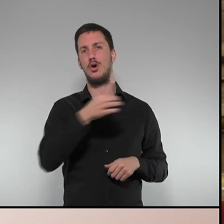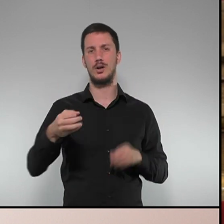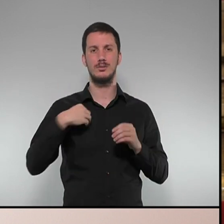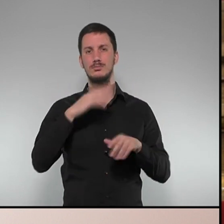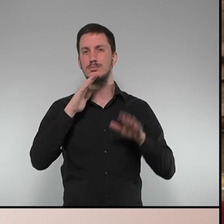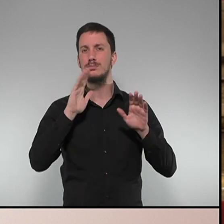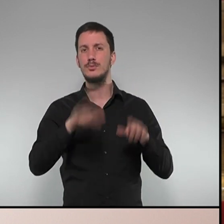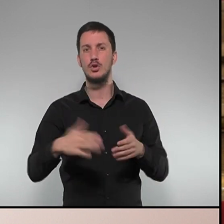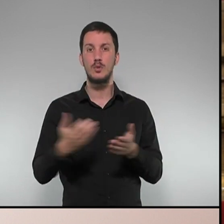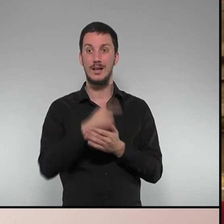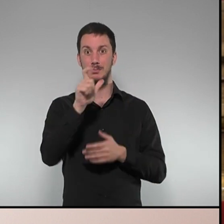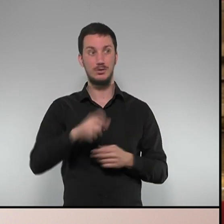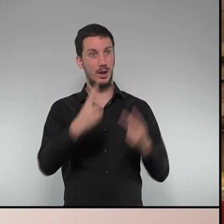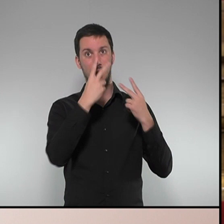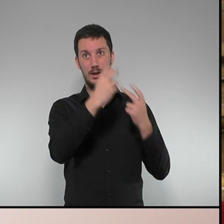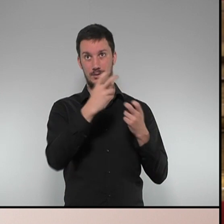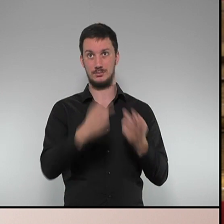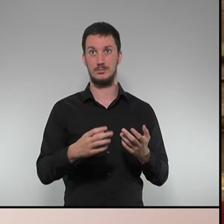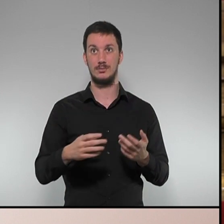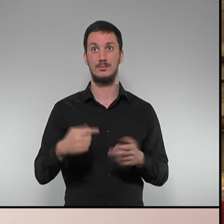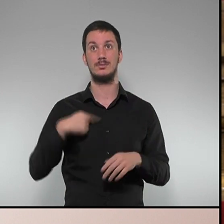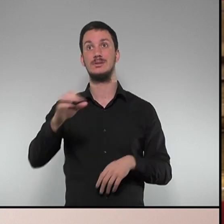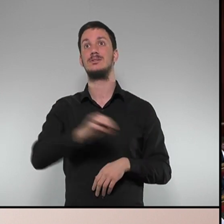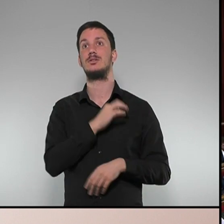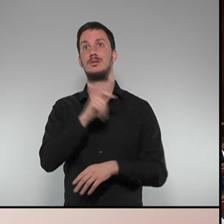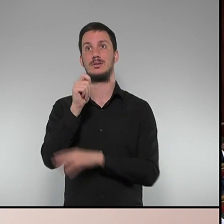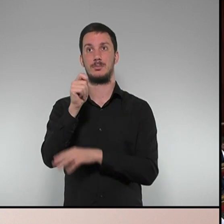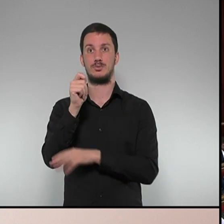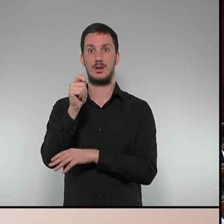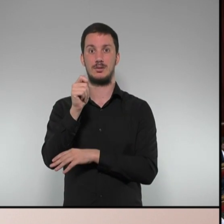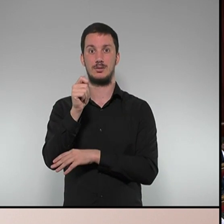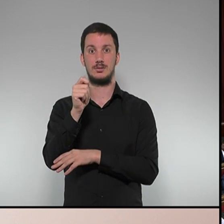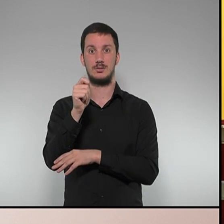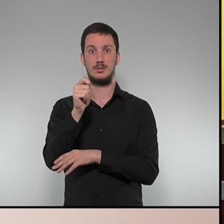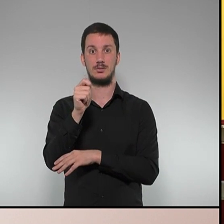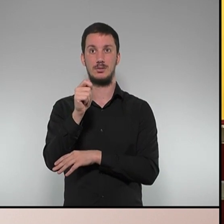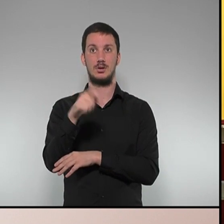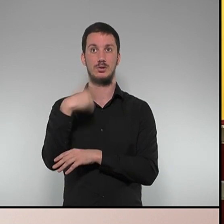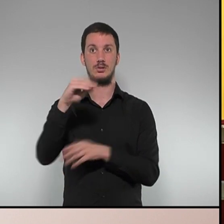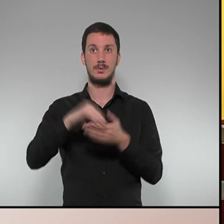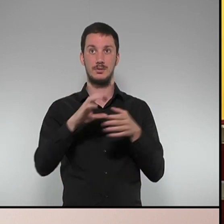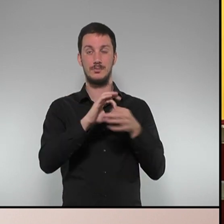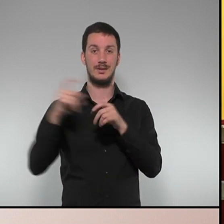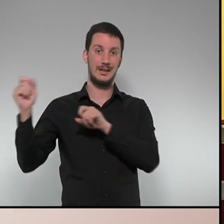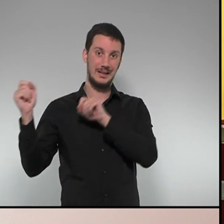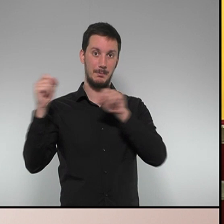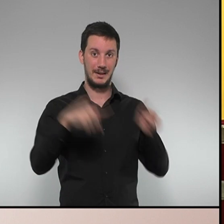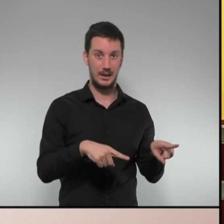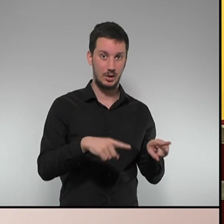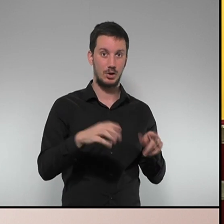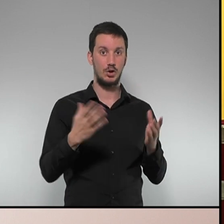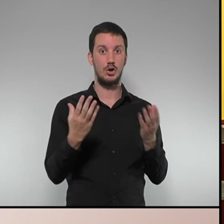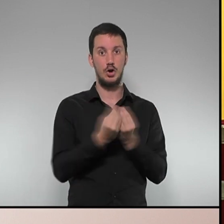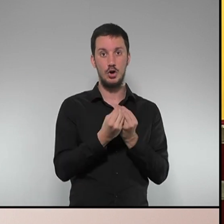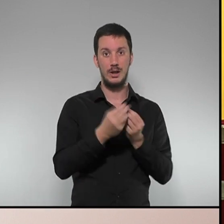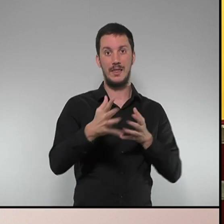contribuido todos los catalanes. Señor diputat, está vinculando una otra vez la inmigración amb delincuencia.